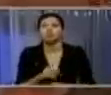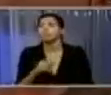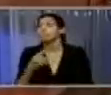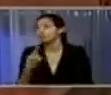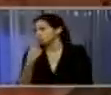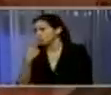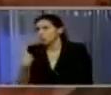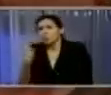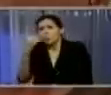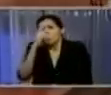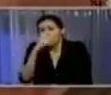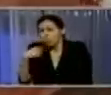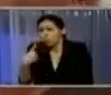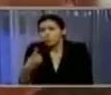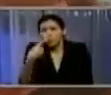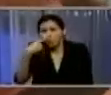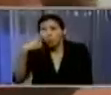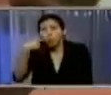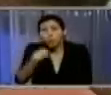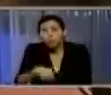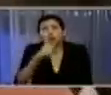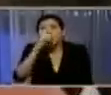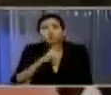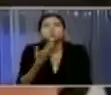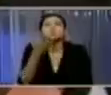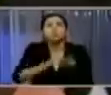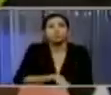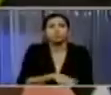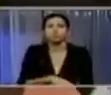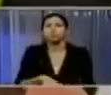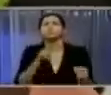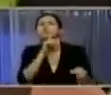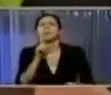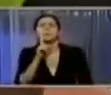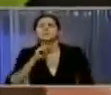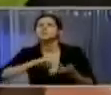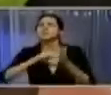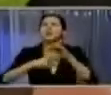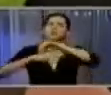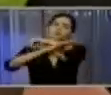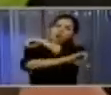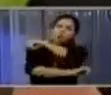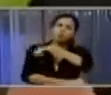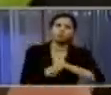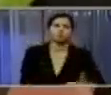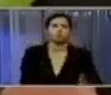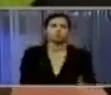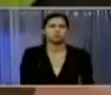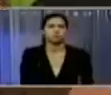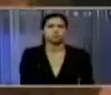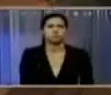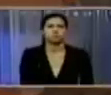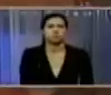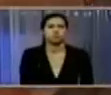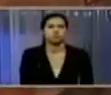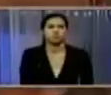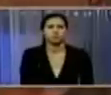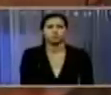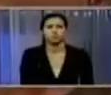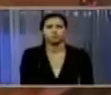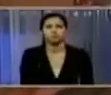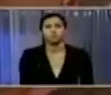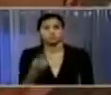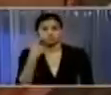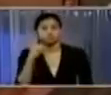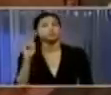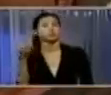Lo cumplió el 6 de junio. ¿Cómo se llama eso? No. ¡Fraude! Va con todo. Va con todo para que veas